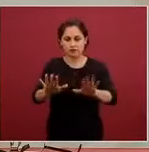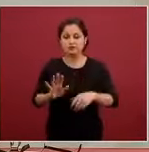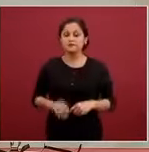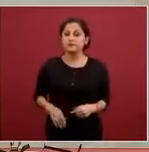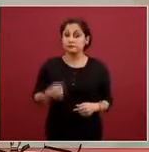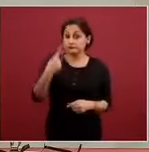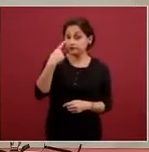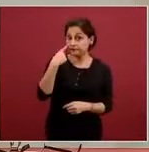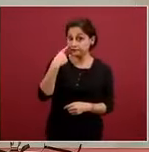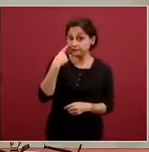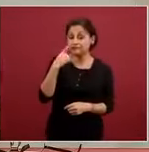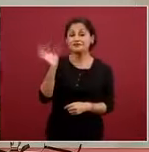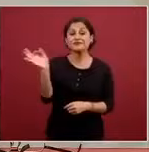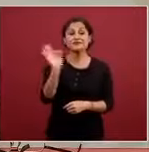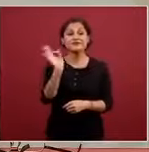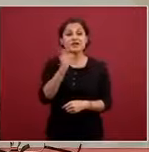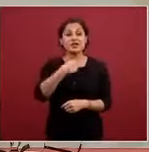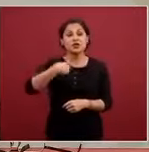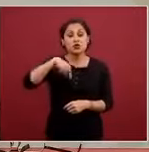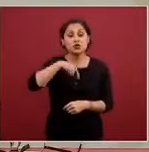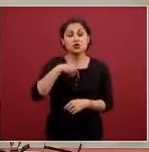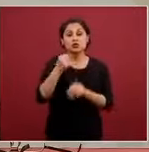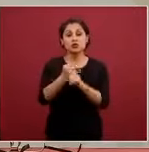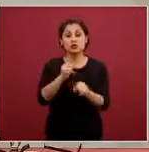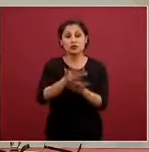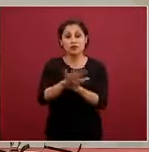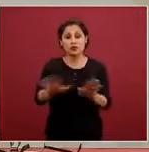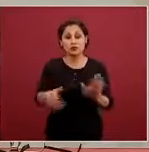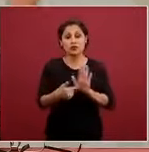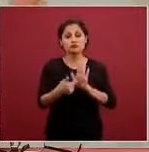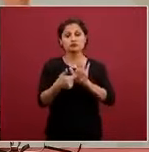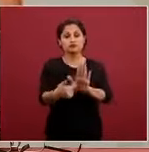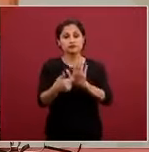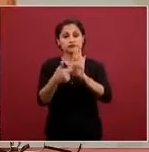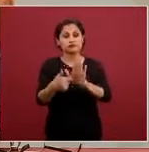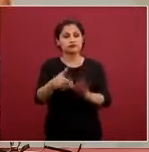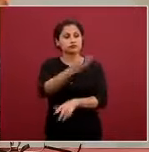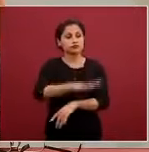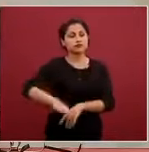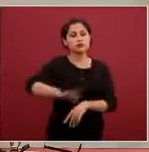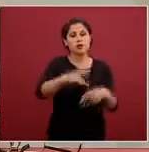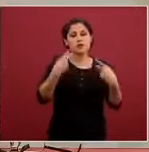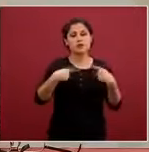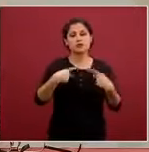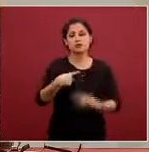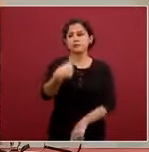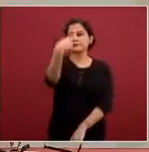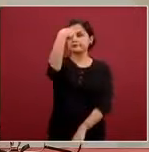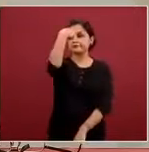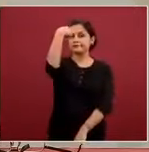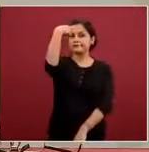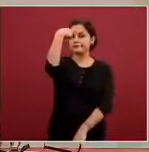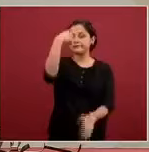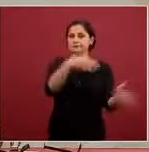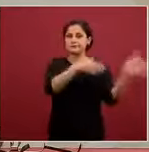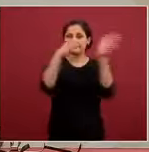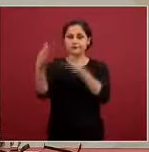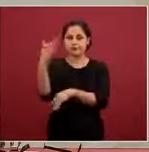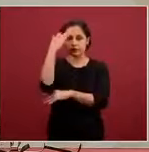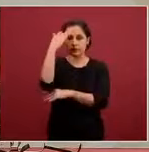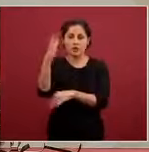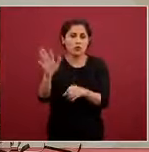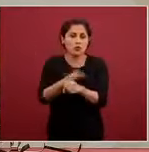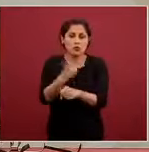esta información permanecerá en la atención pública por cierto tiempo. Primero, por la memoria de los